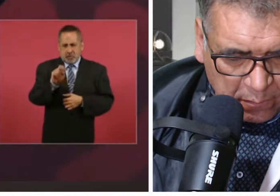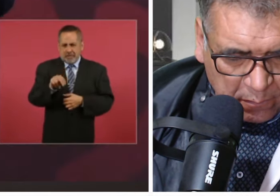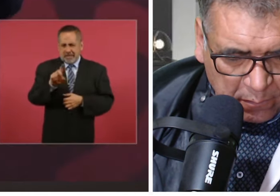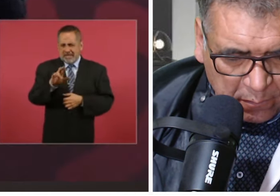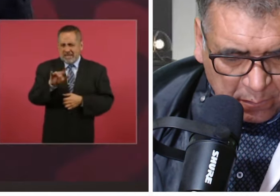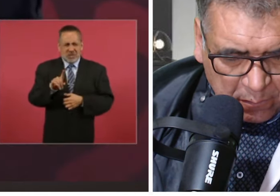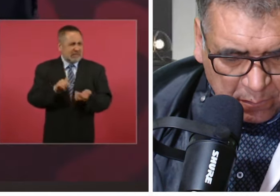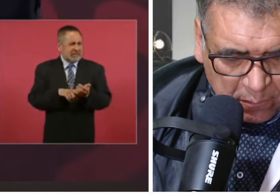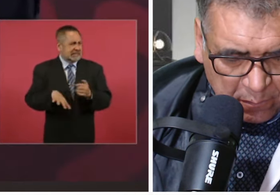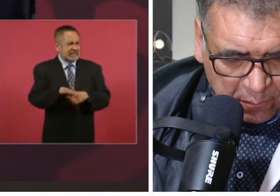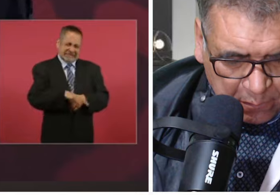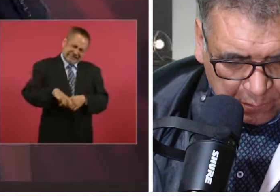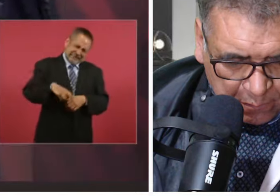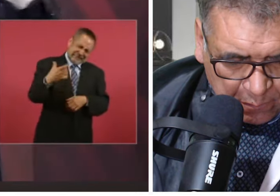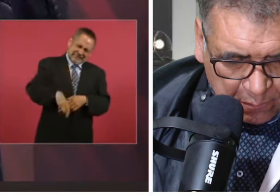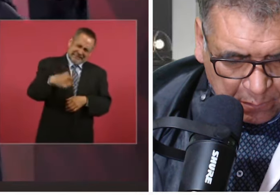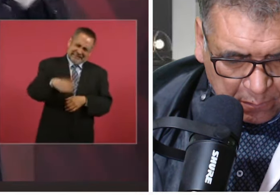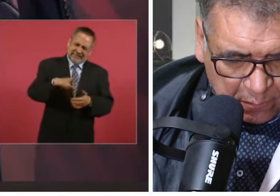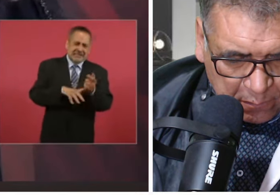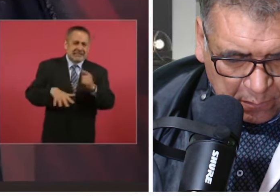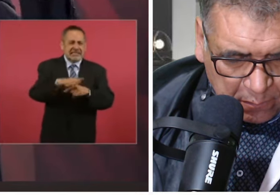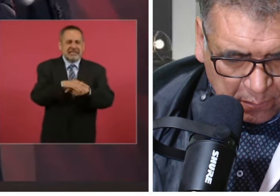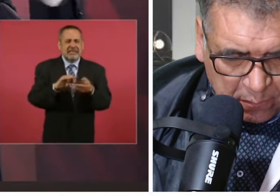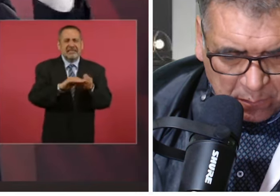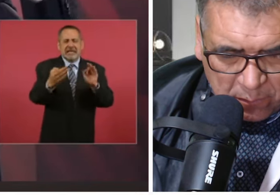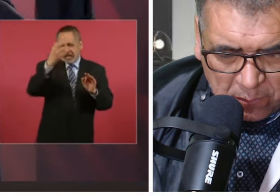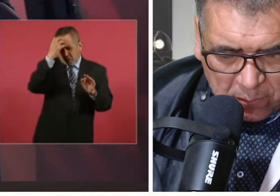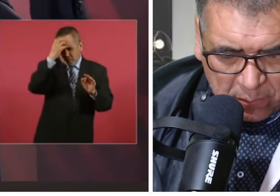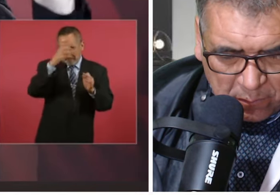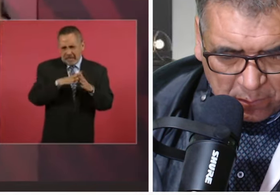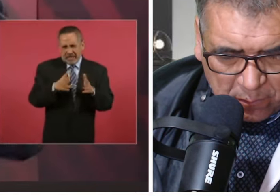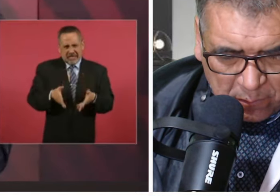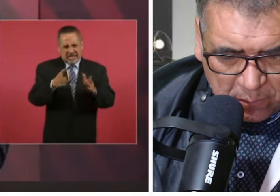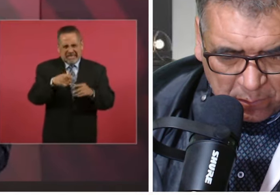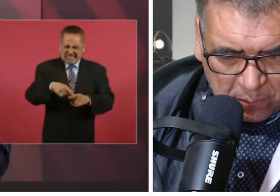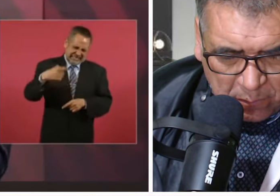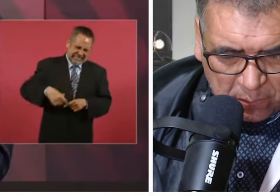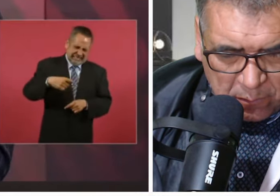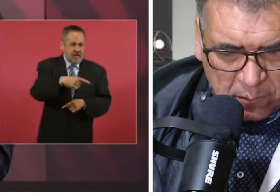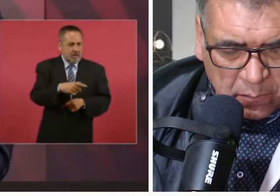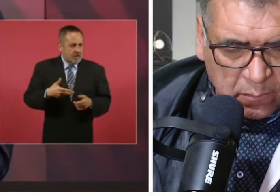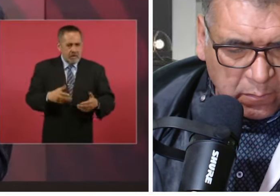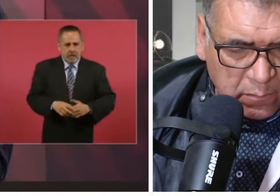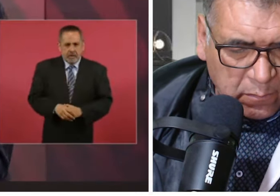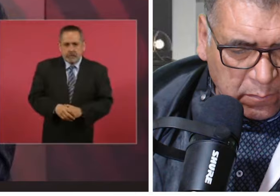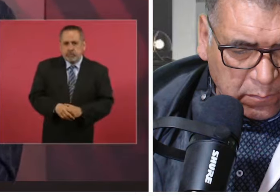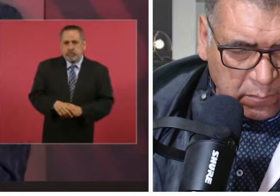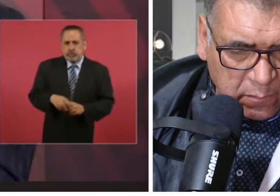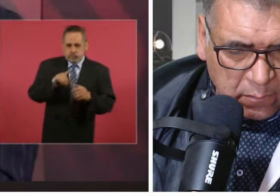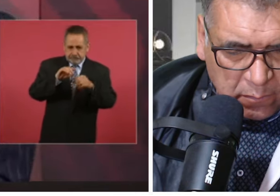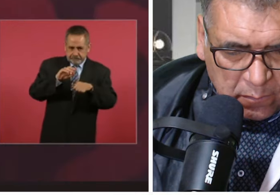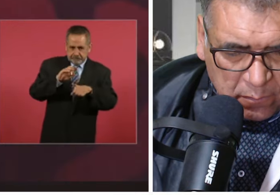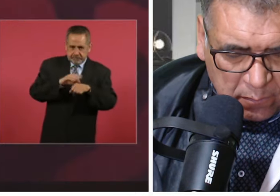zonas más exclusivas, ahí de por el bosque de Chapultepec, Reforma. Pero tiene